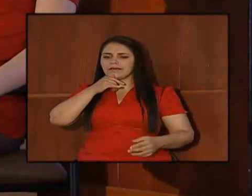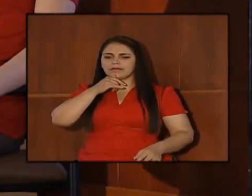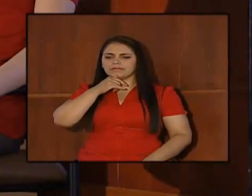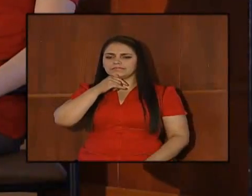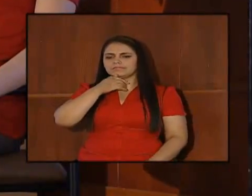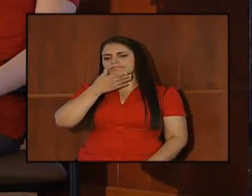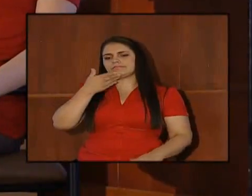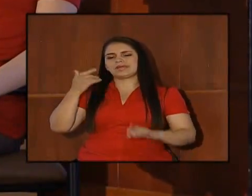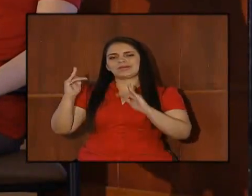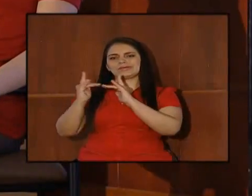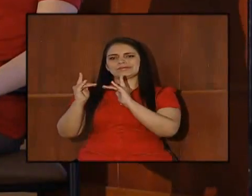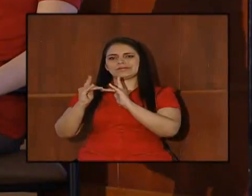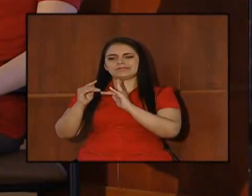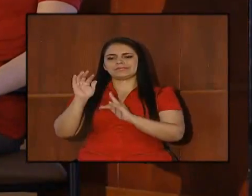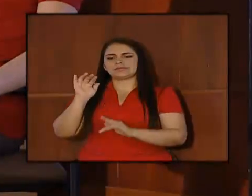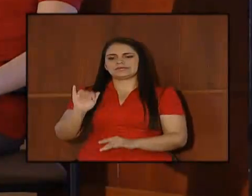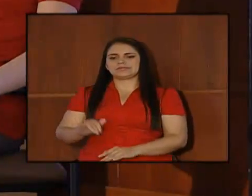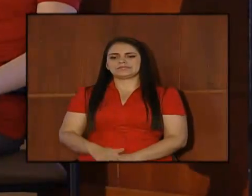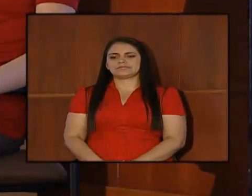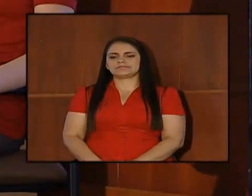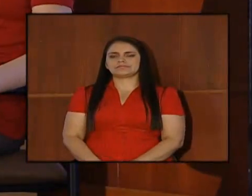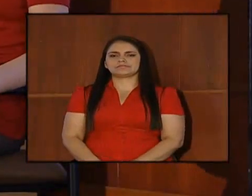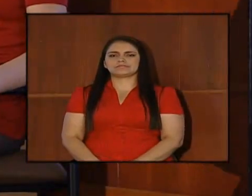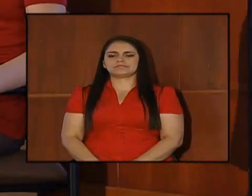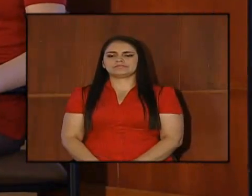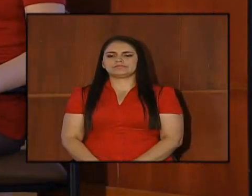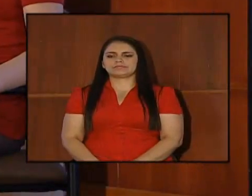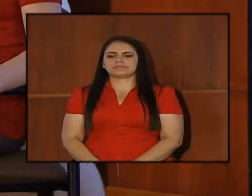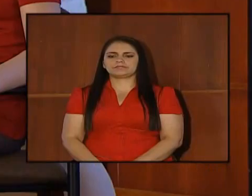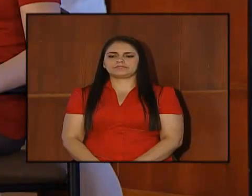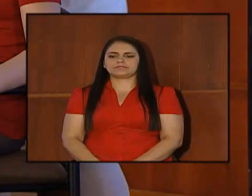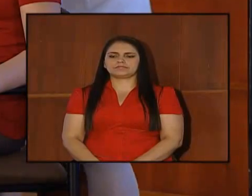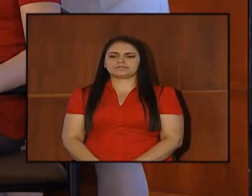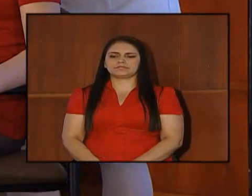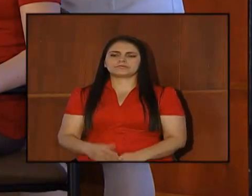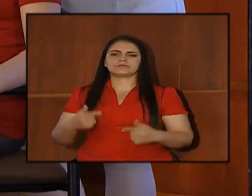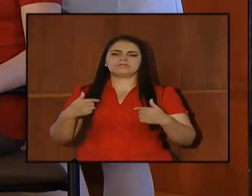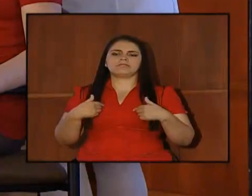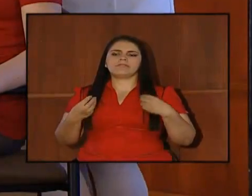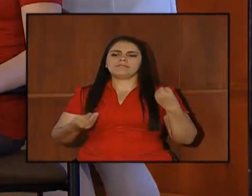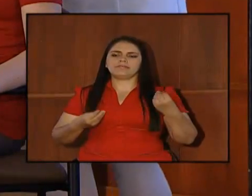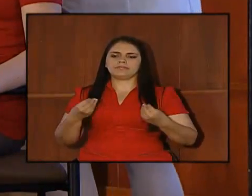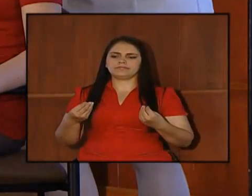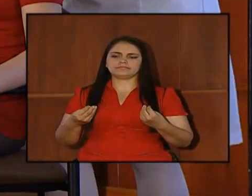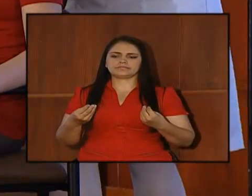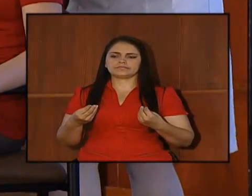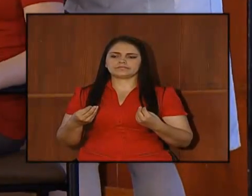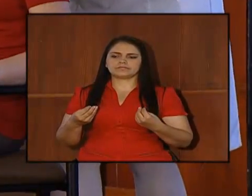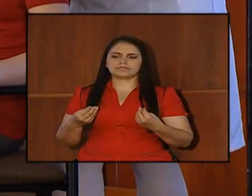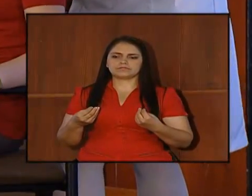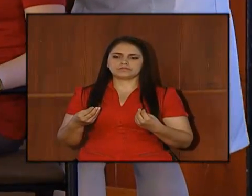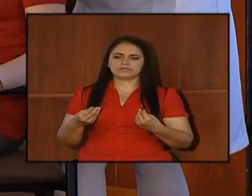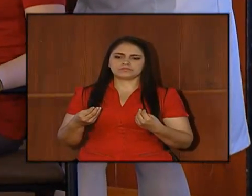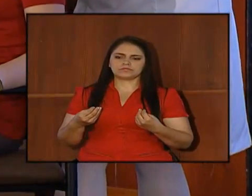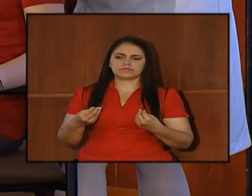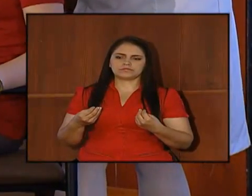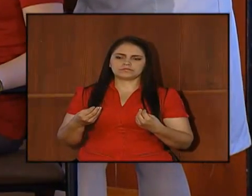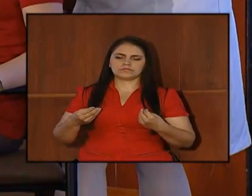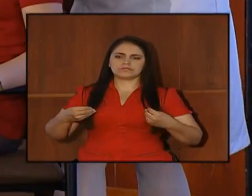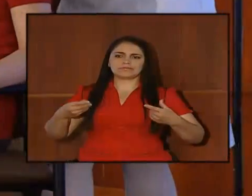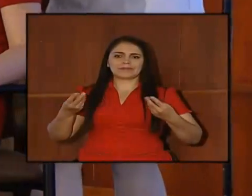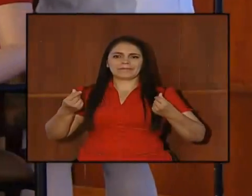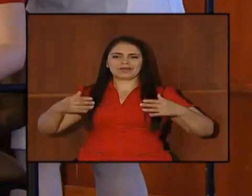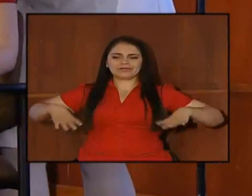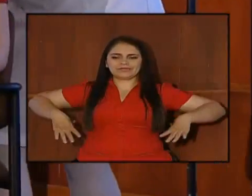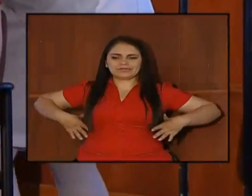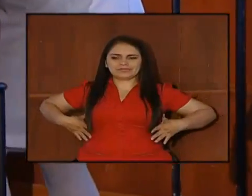nada, ¿qué se puede hacer? Usted se hace detrás del paciente, mete las manos por